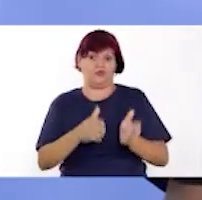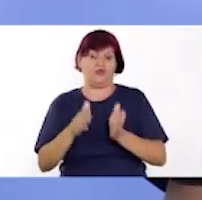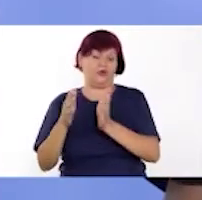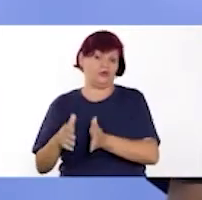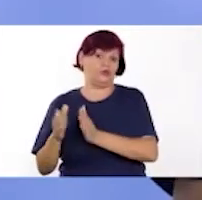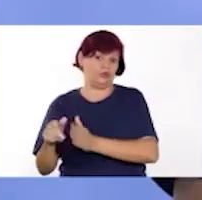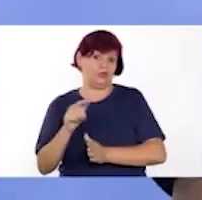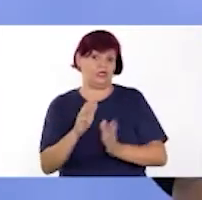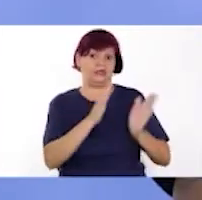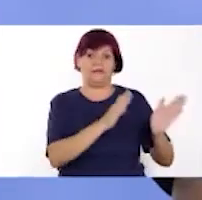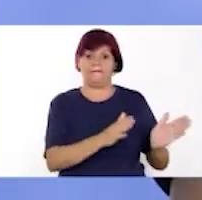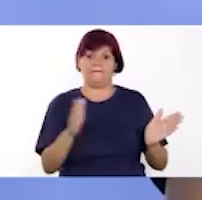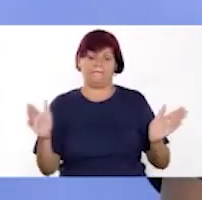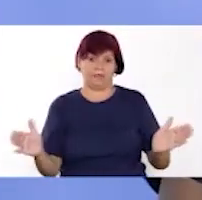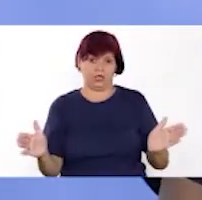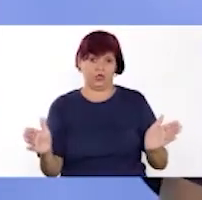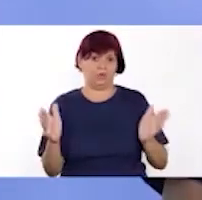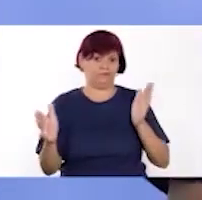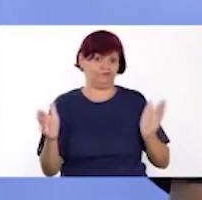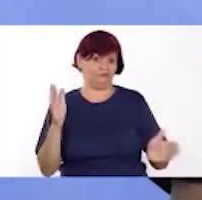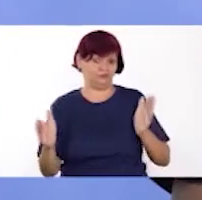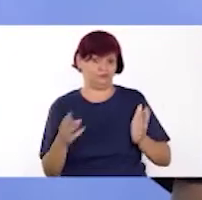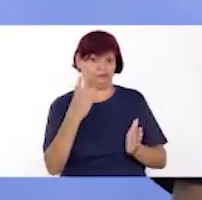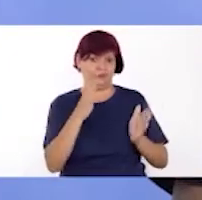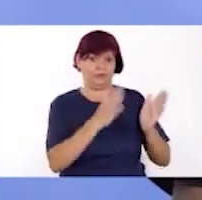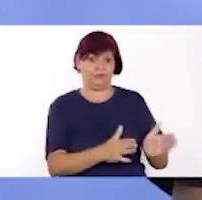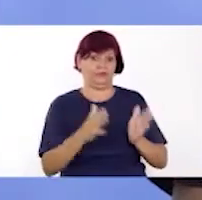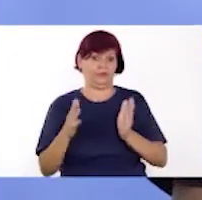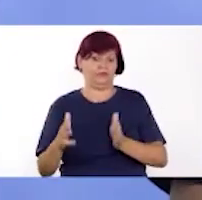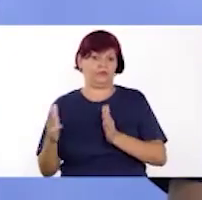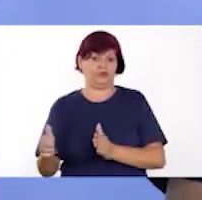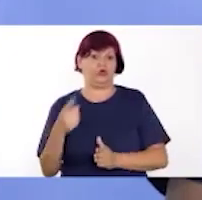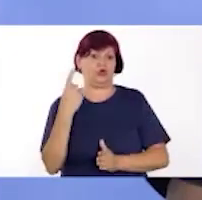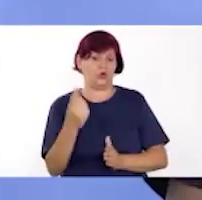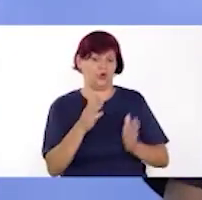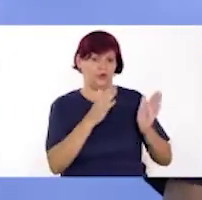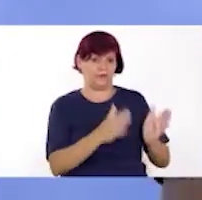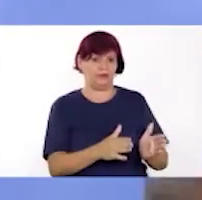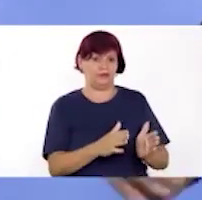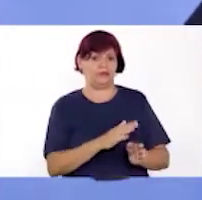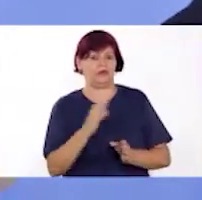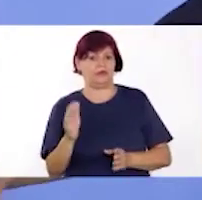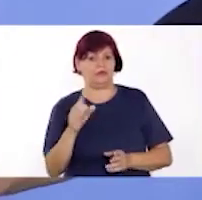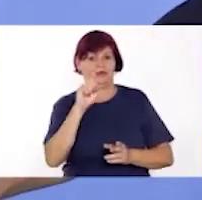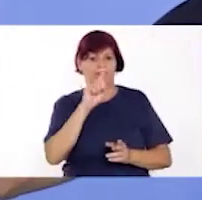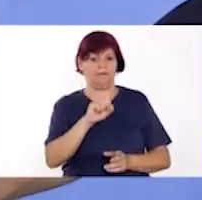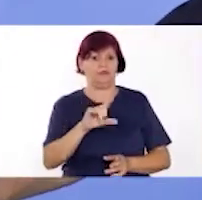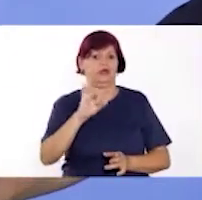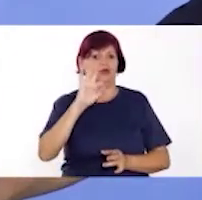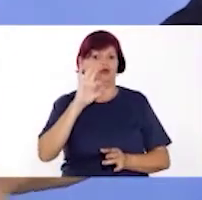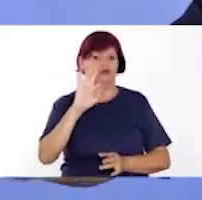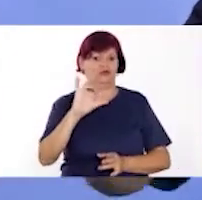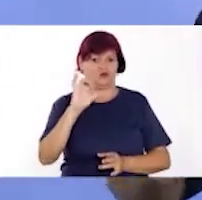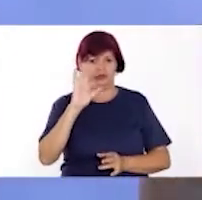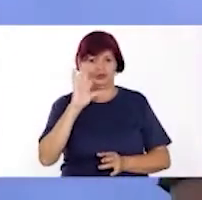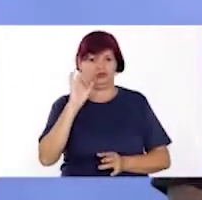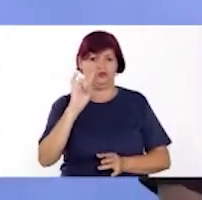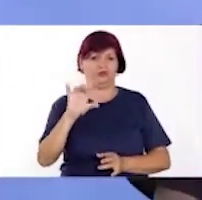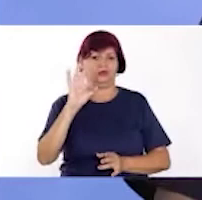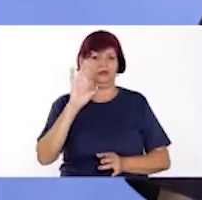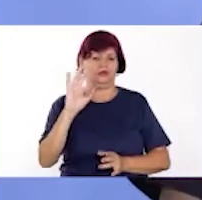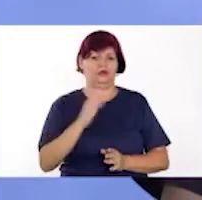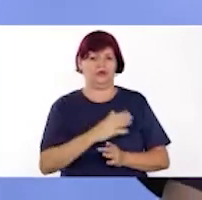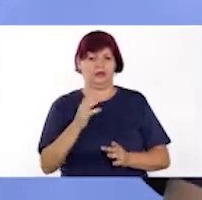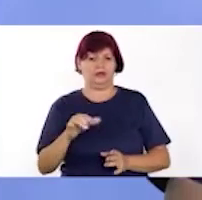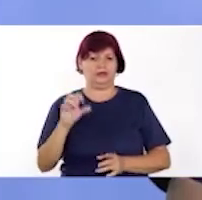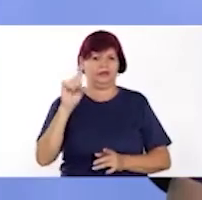3 etapas en que el libro de texto divide este periodo. A saber, como vemos en pantalla, una